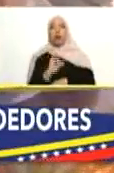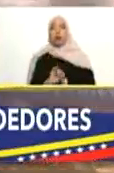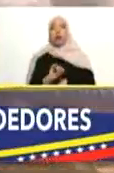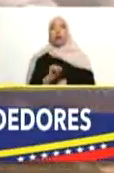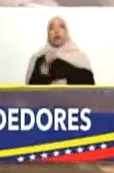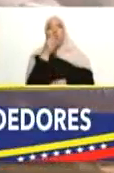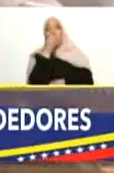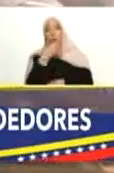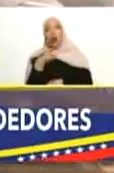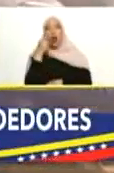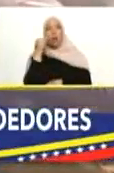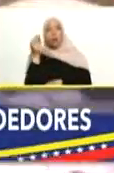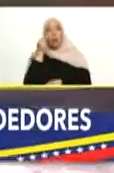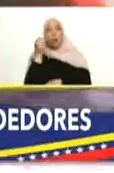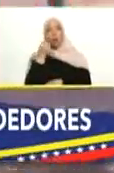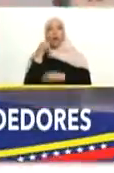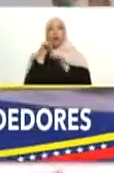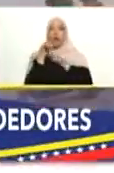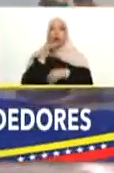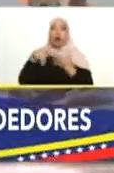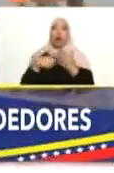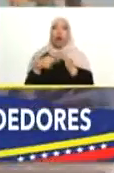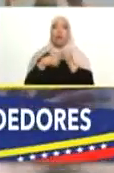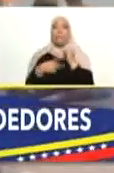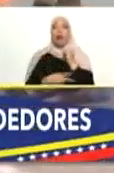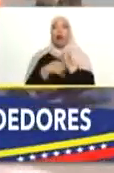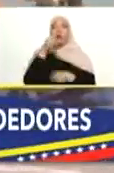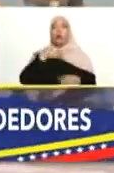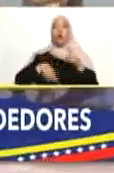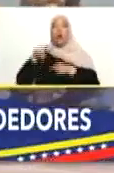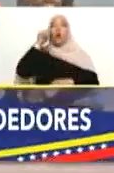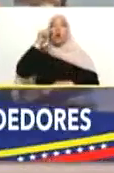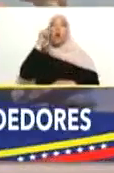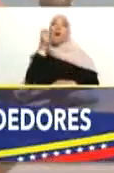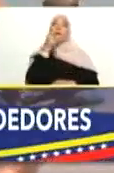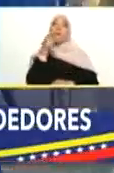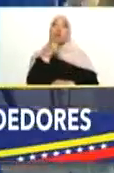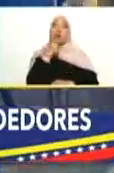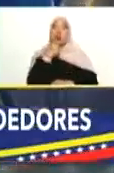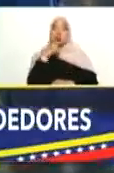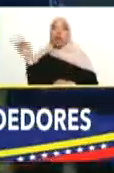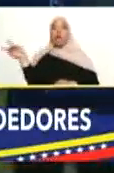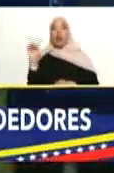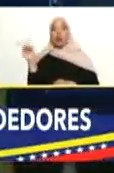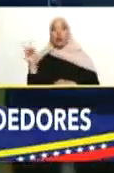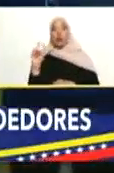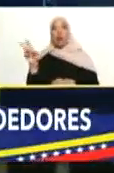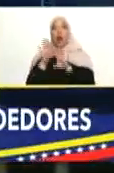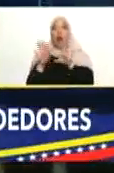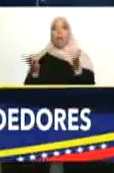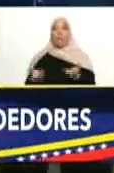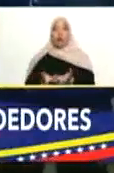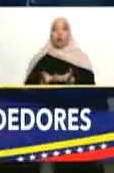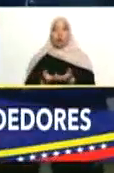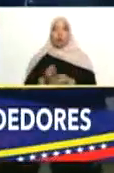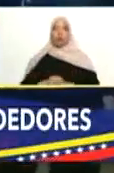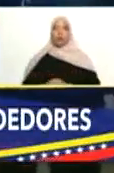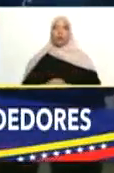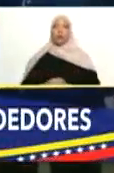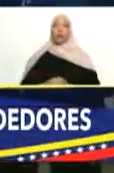una buena impresión de lo que es el Parque Nacional Morrocoy, que es uno de los parques más bonitos que hay en Venezuela y en el mundo. De verdad